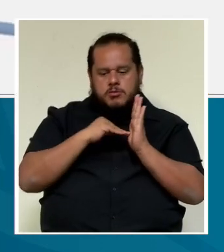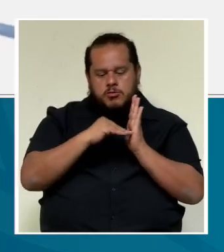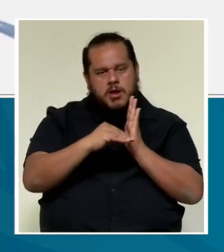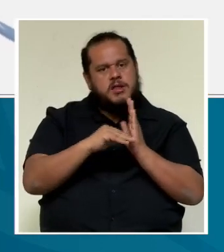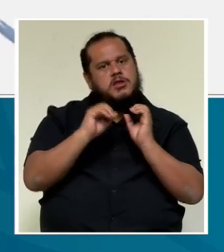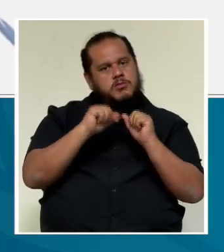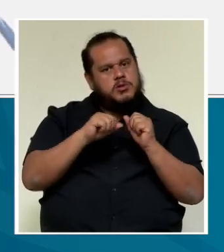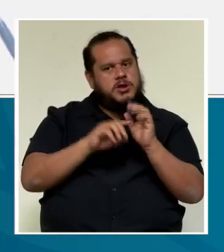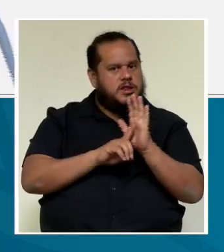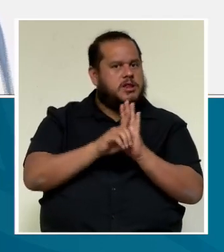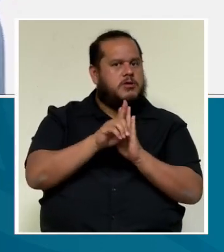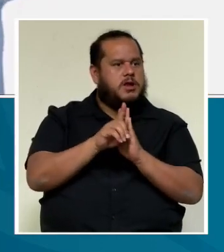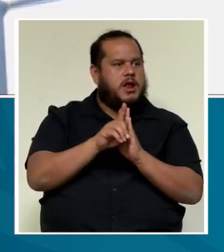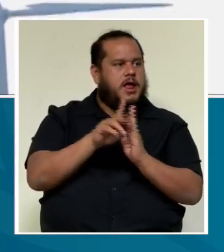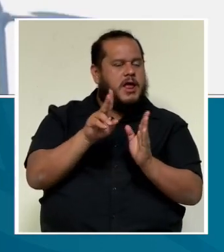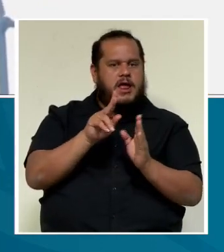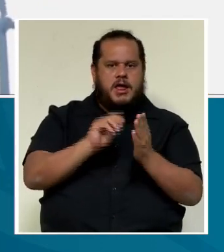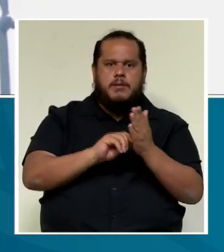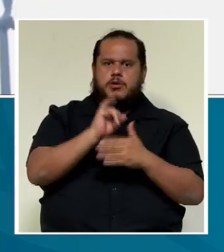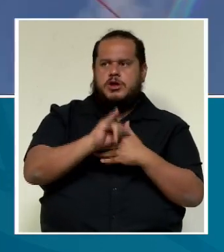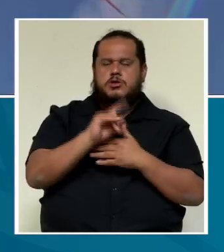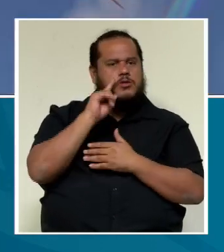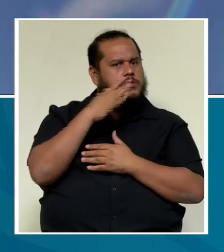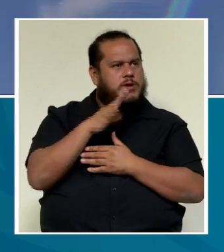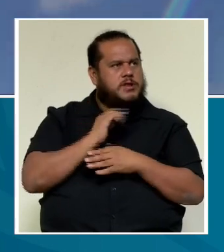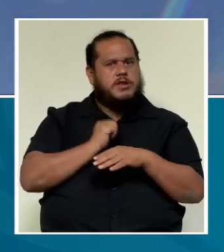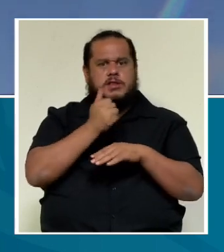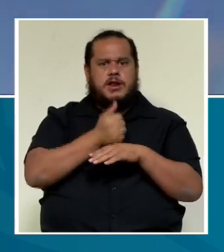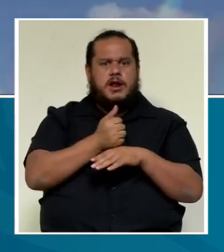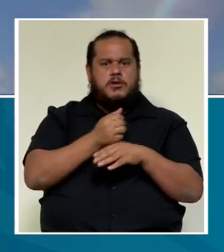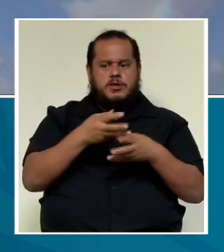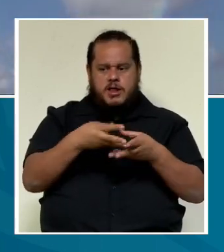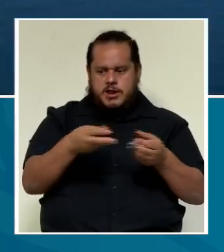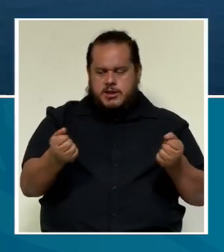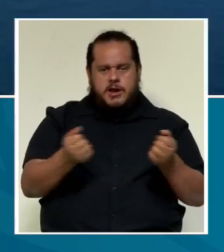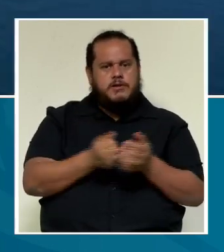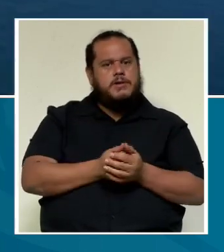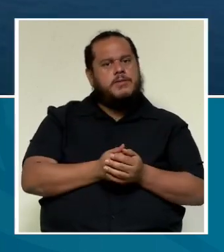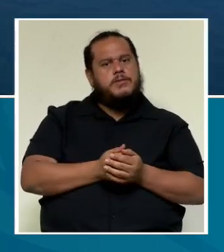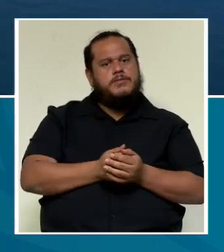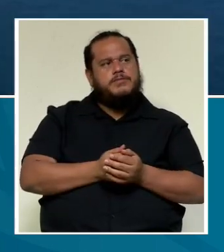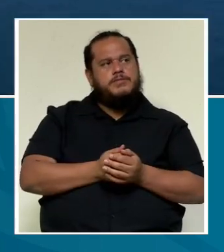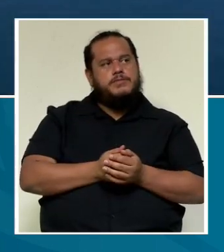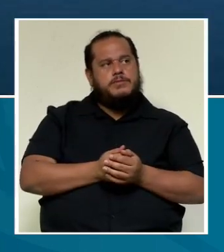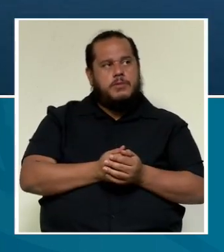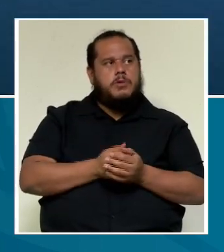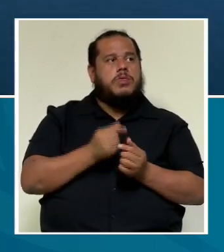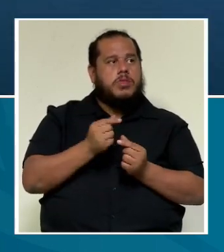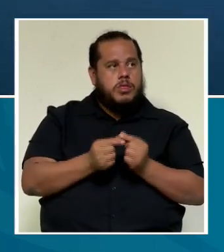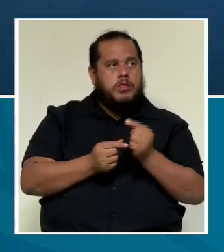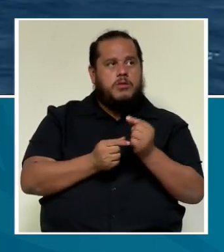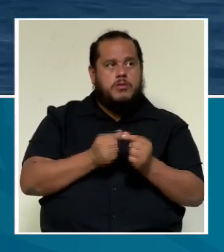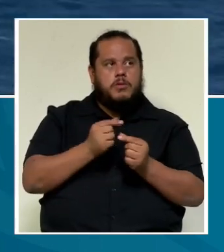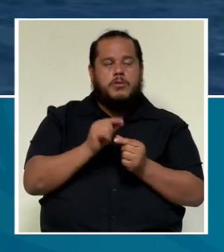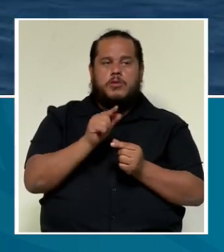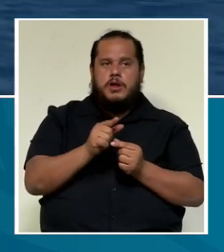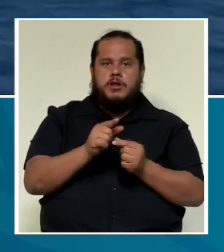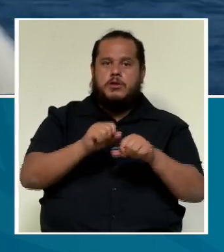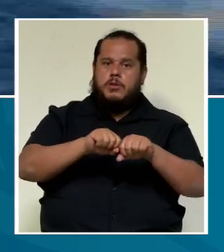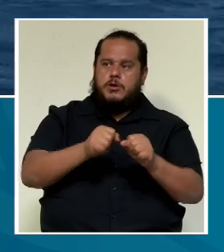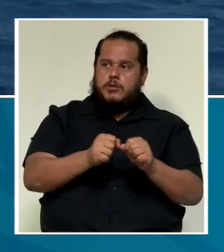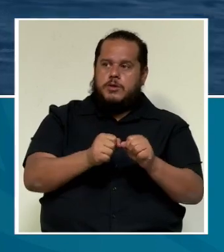podían desarrollar proyectos que eran muy parecidos a instalarlos en tierra con algunas particularidades. Poco a poco esto ha venido